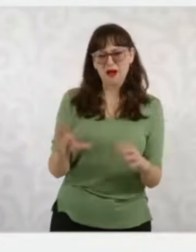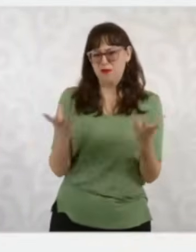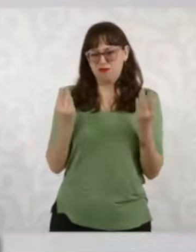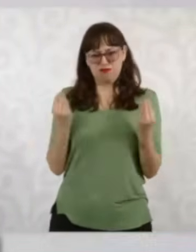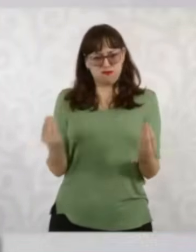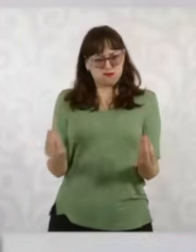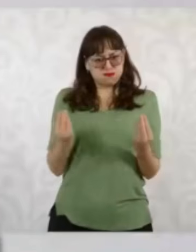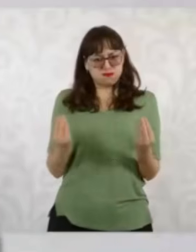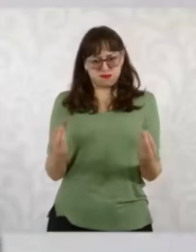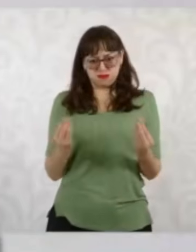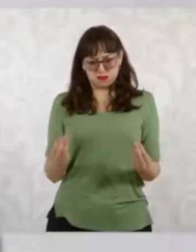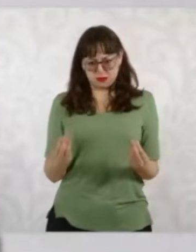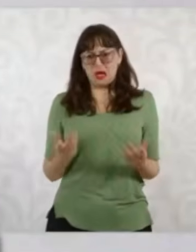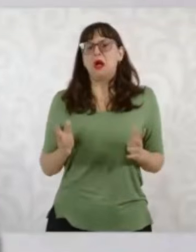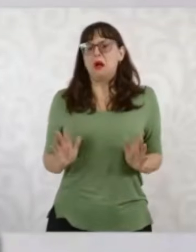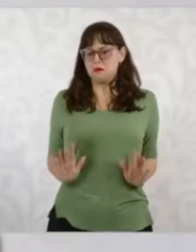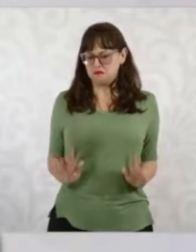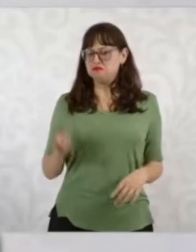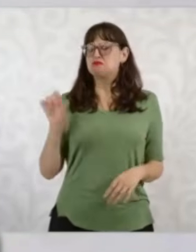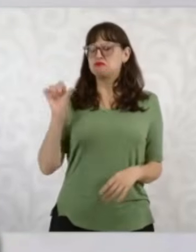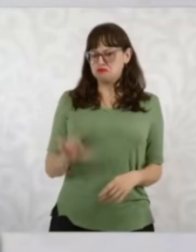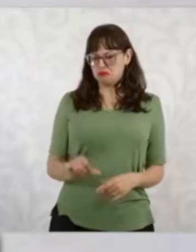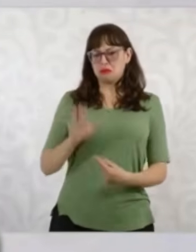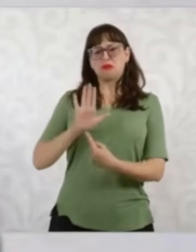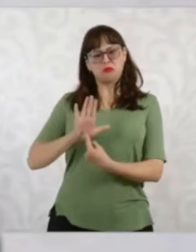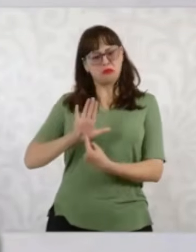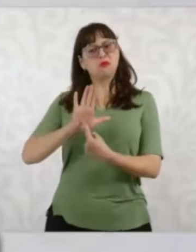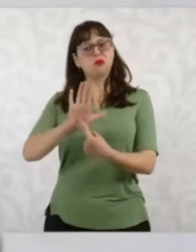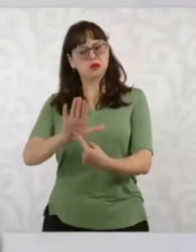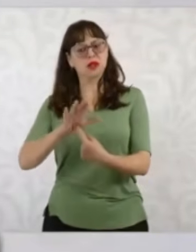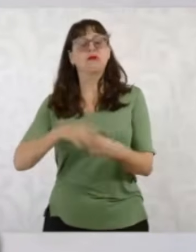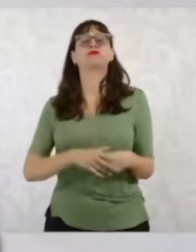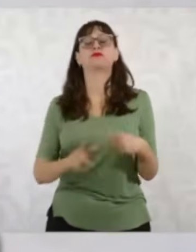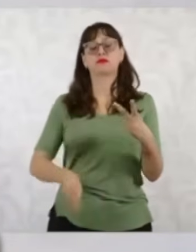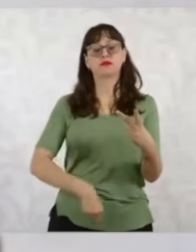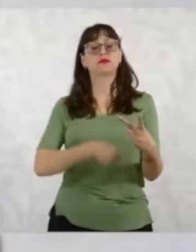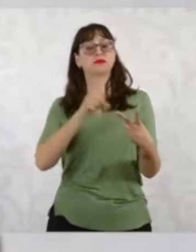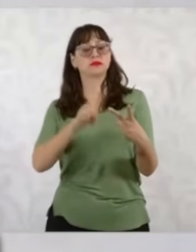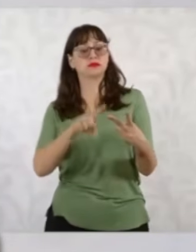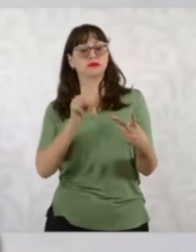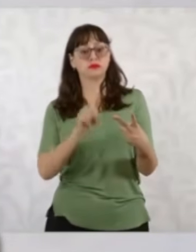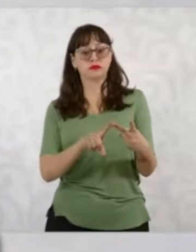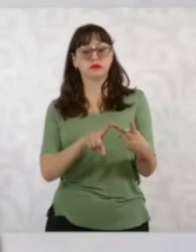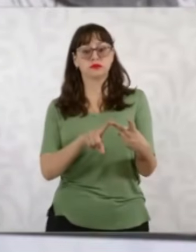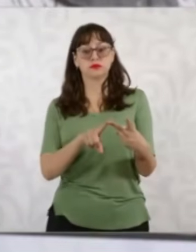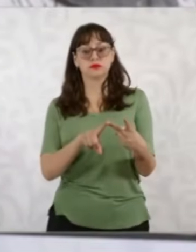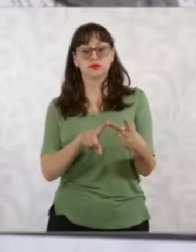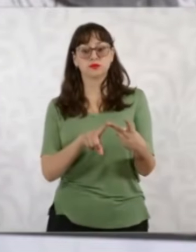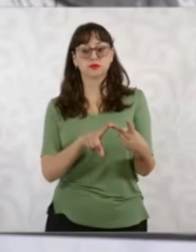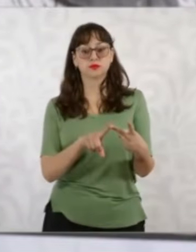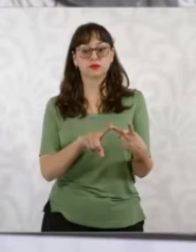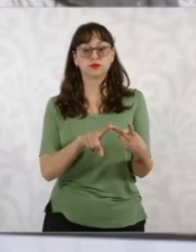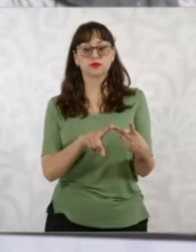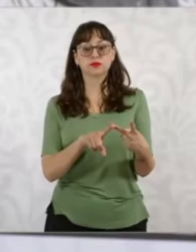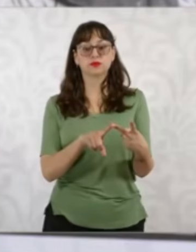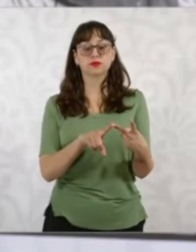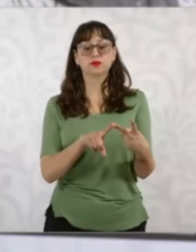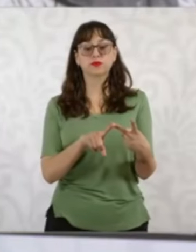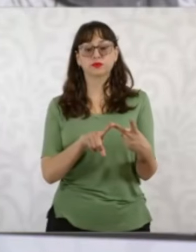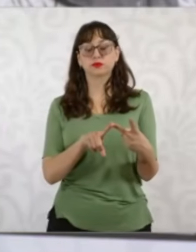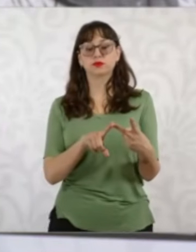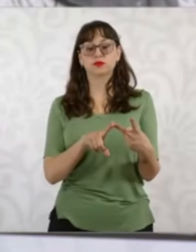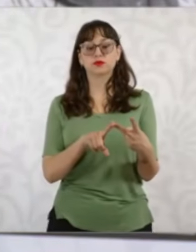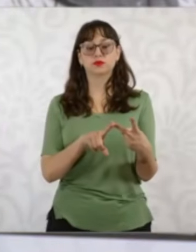Las vamos a mostrar el día de hoy. Y la otra tiene que ver con una noticia falsa en